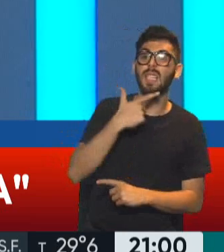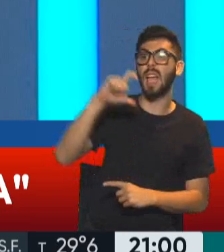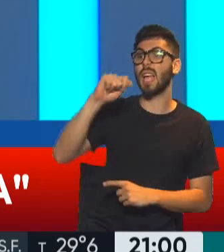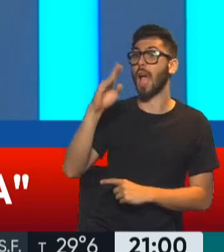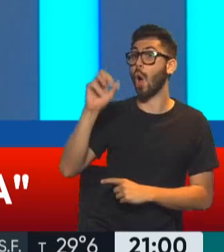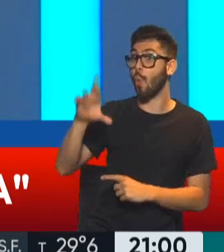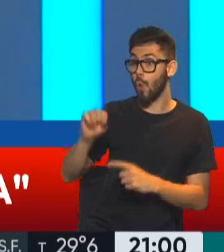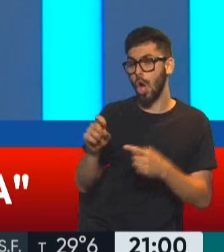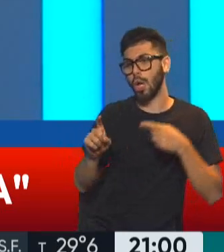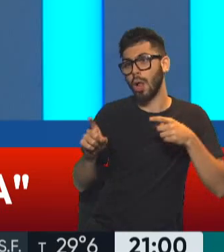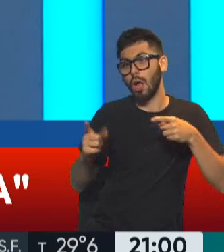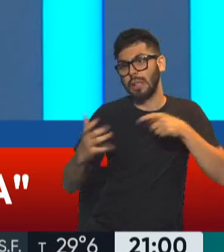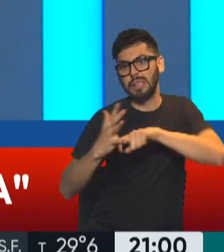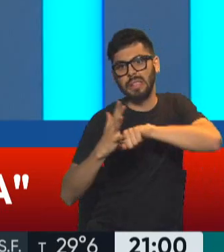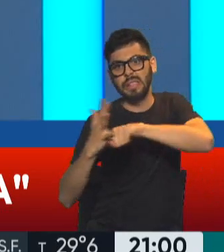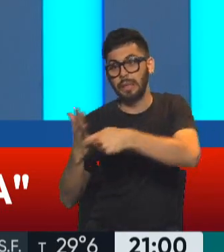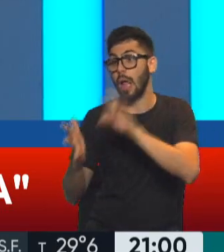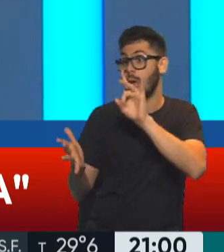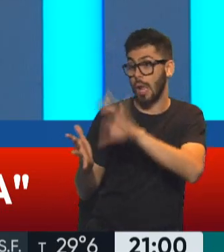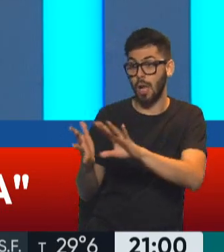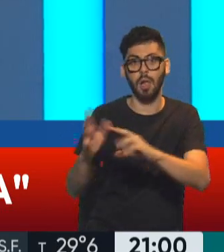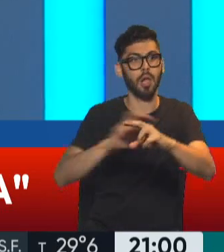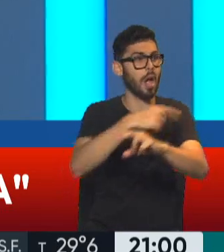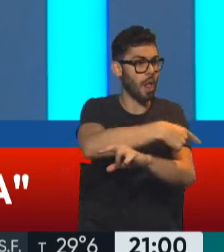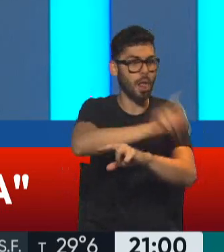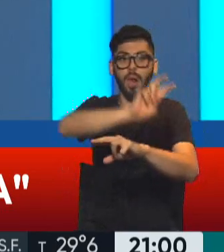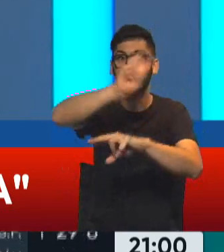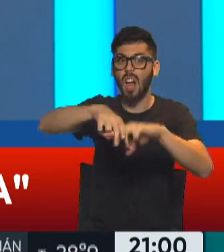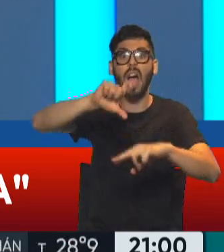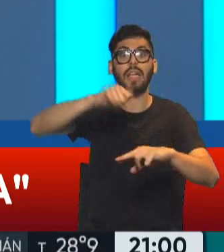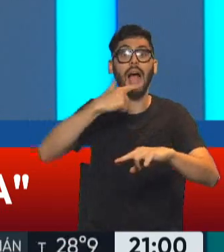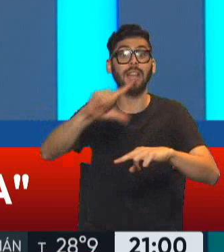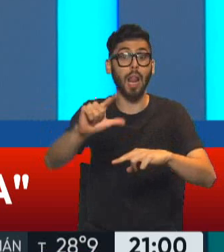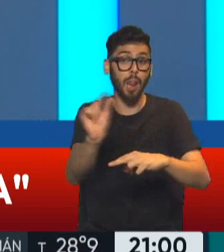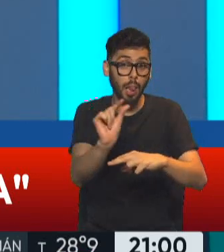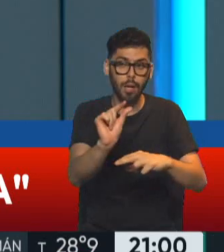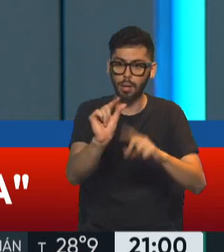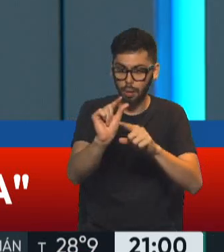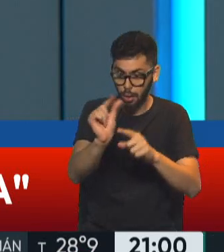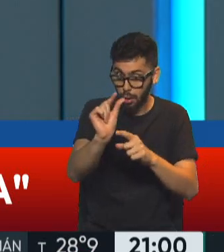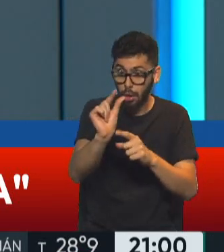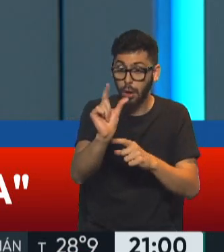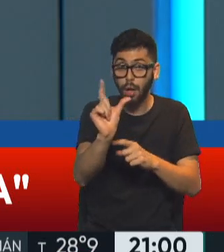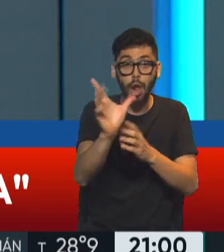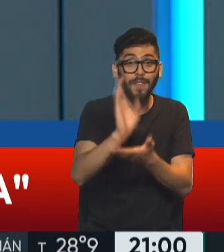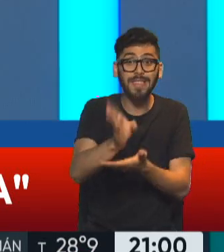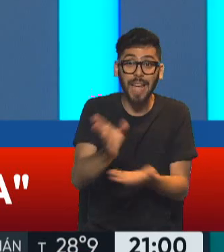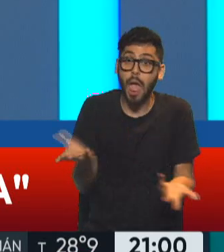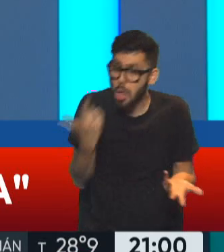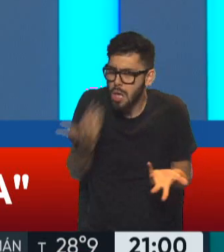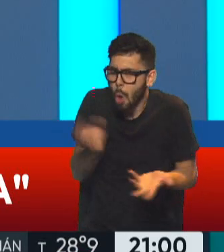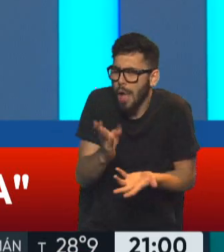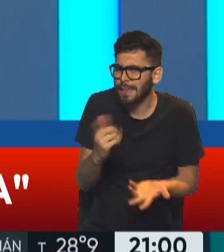Salió Gil Carbó eyectada en el gobierno de Macri y sentaron a Casal. Bueno, nosotros no nos podemos acostumbrar sigue a... Casal, sigue Casal. Sigue Casal, bueno, pero yo